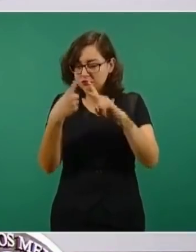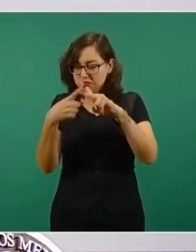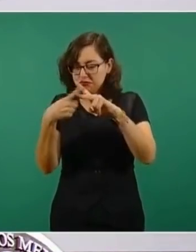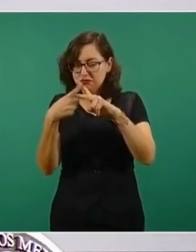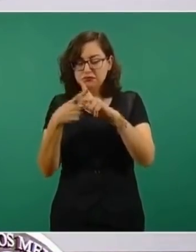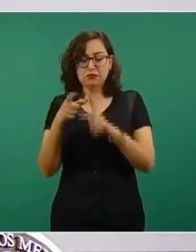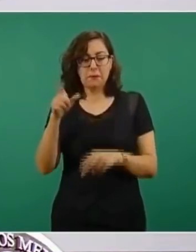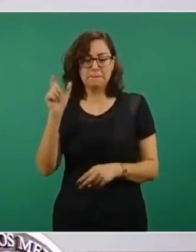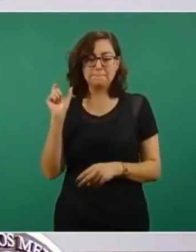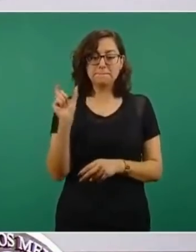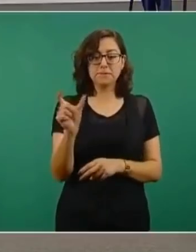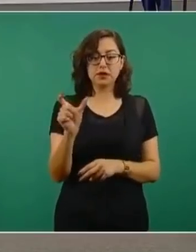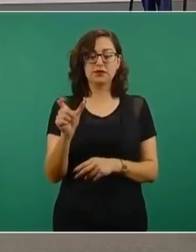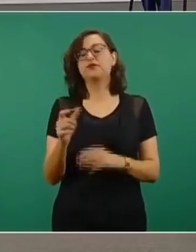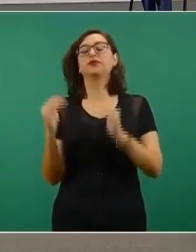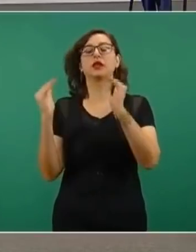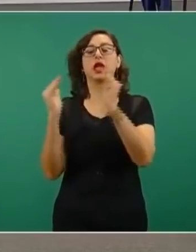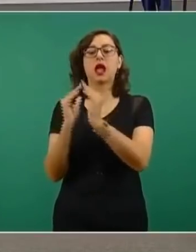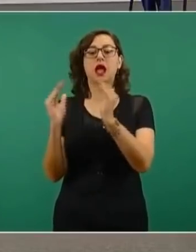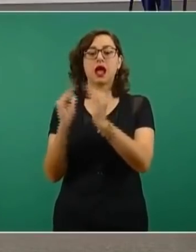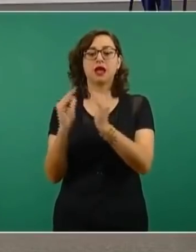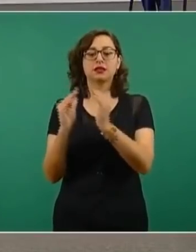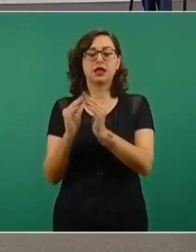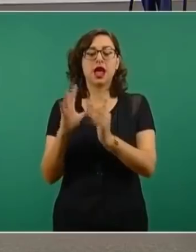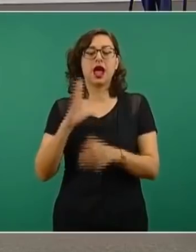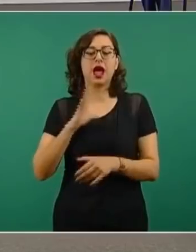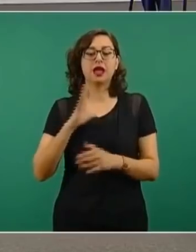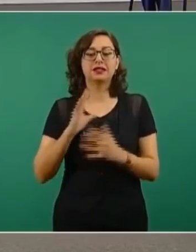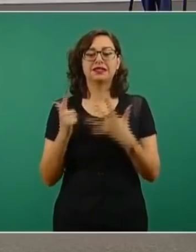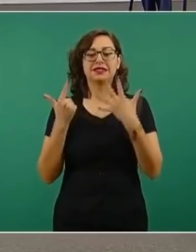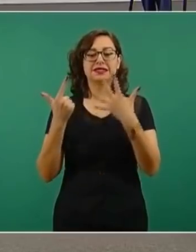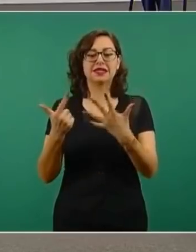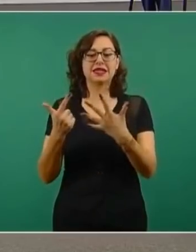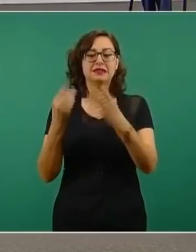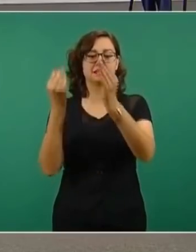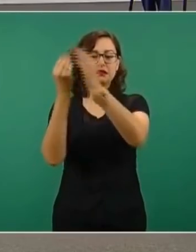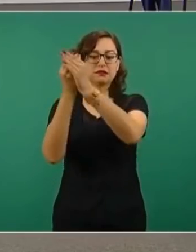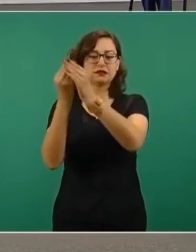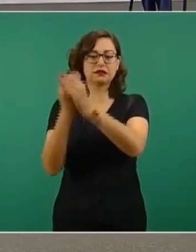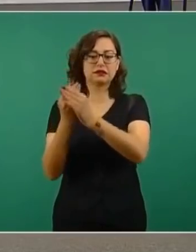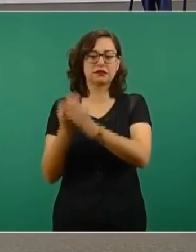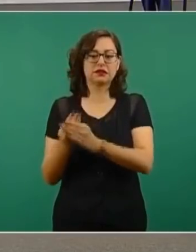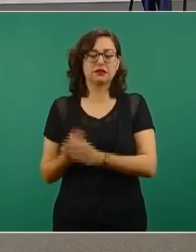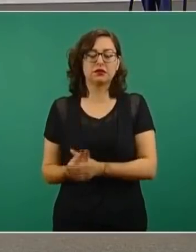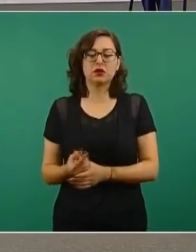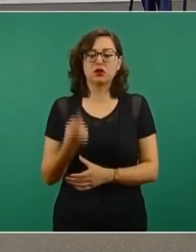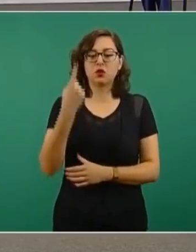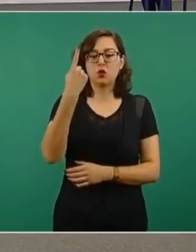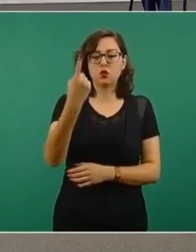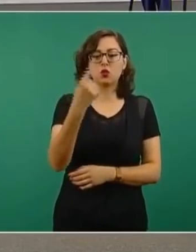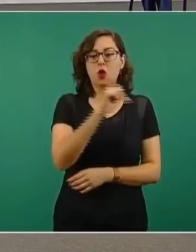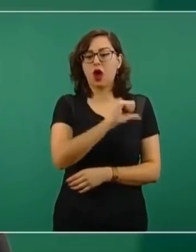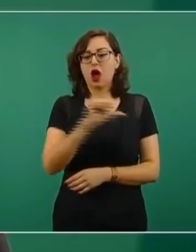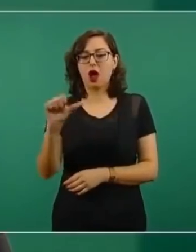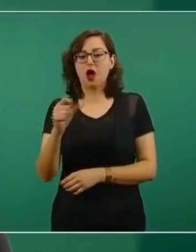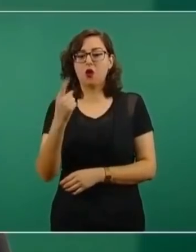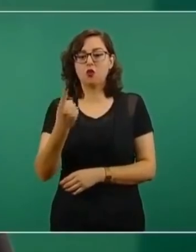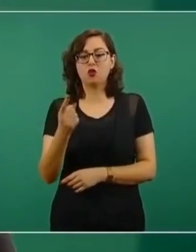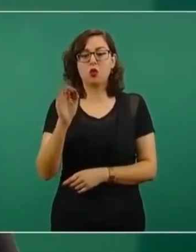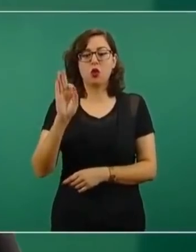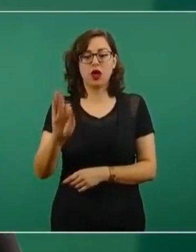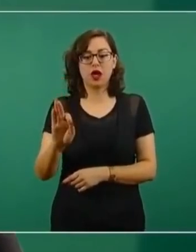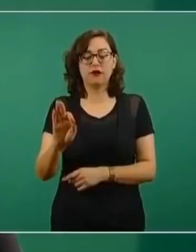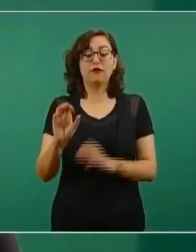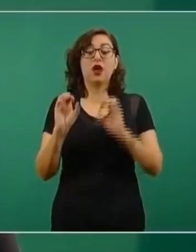Para las tarifas eléctricas domésticas se tienen 7 de ellas, que partimos de la tarifa 1 a la 1F y tenemos la de alto consumo,